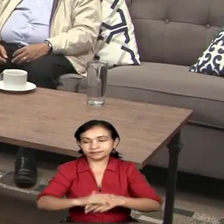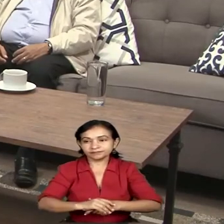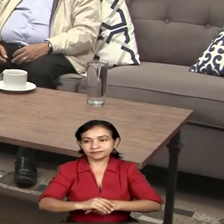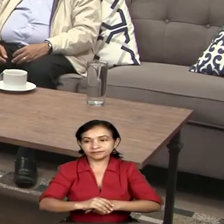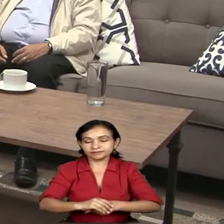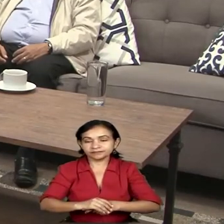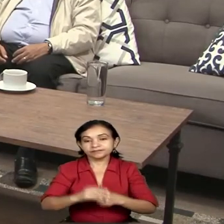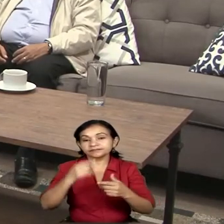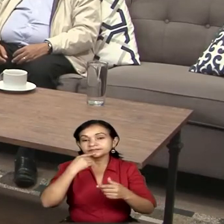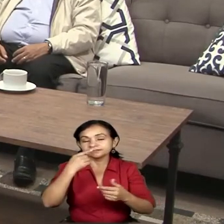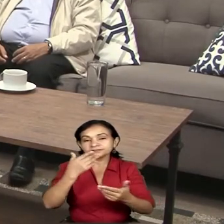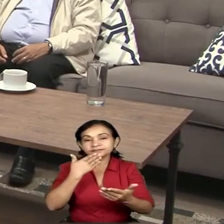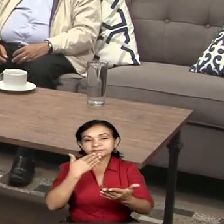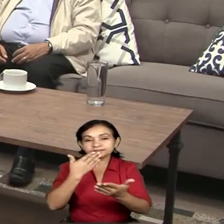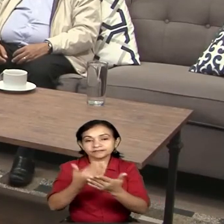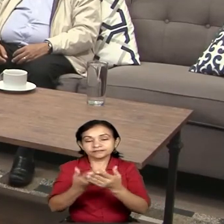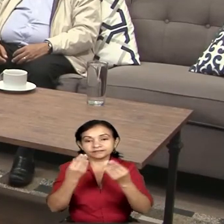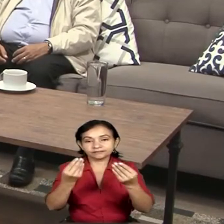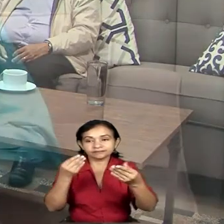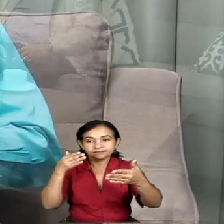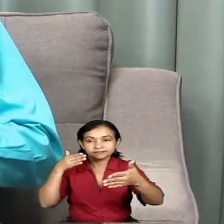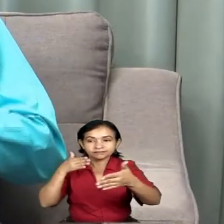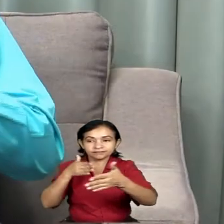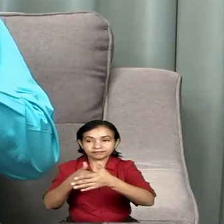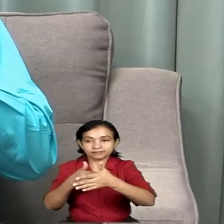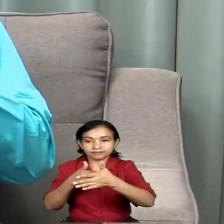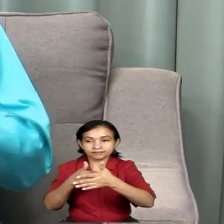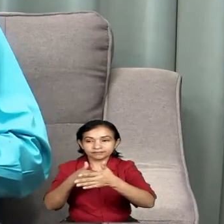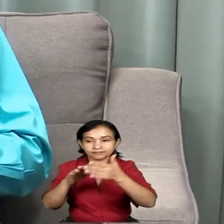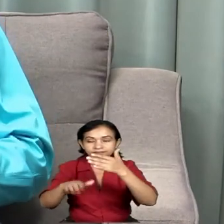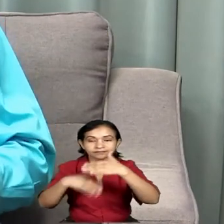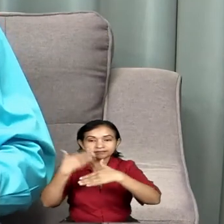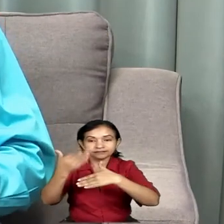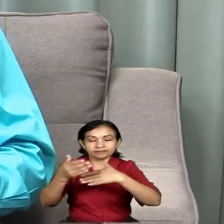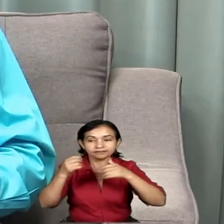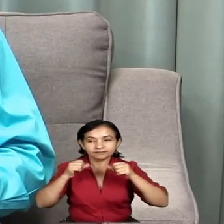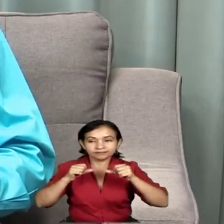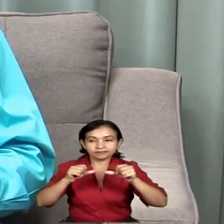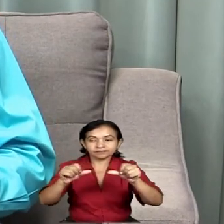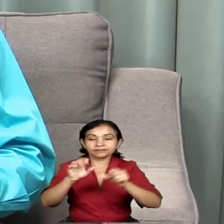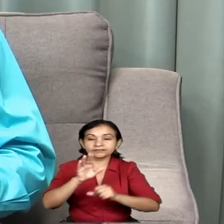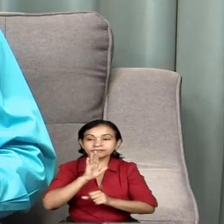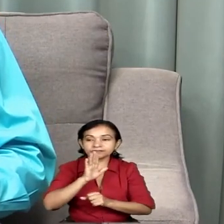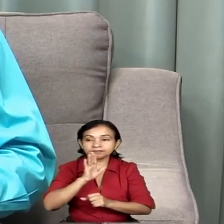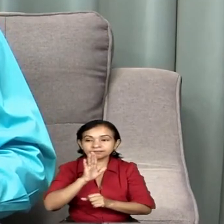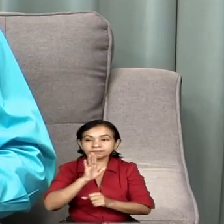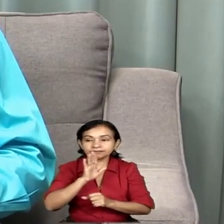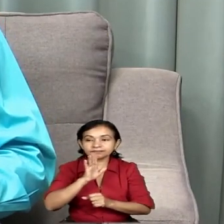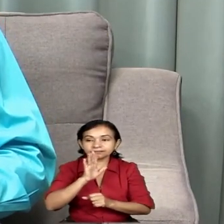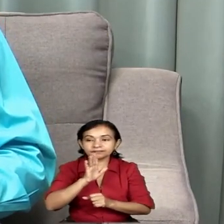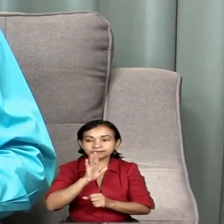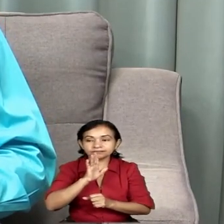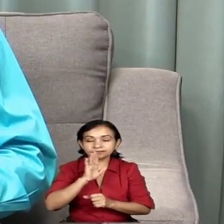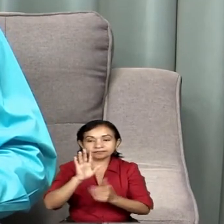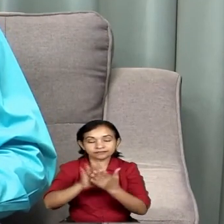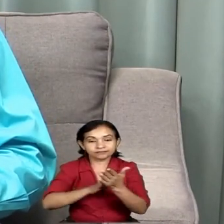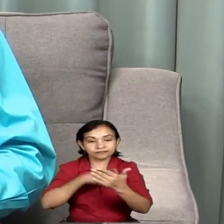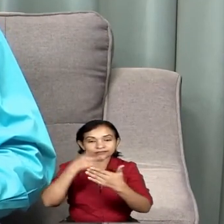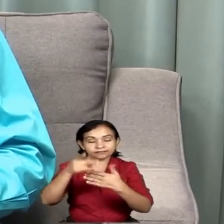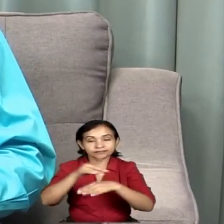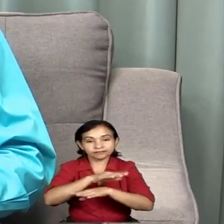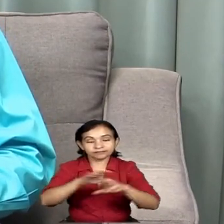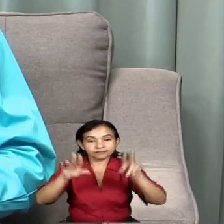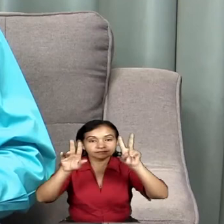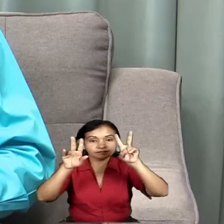No me resta más que agradecerle. Tenemos que hacer una pausa, pero nosotros al volver vamos a estar conversando en nuestra última etapa del programa de un tema